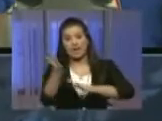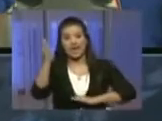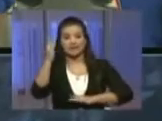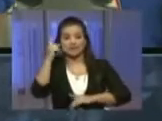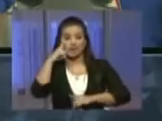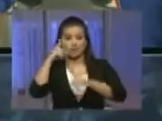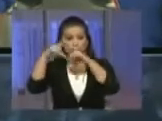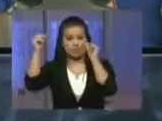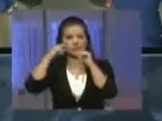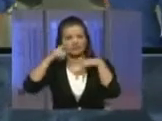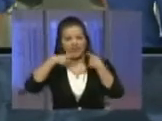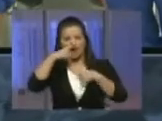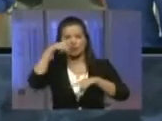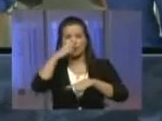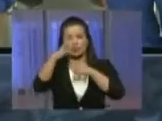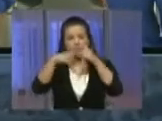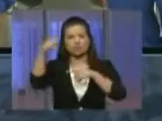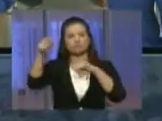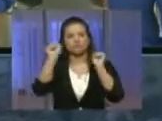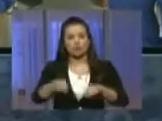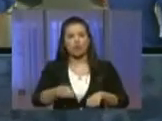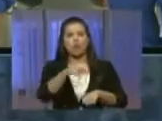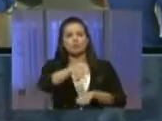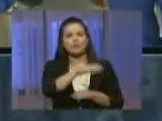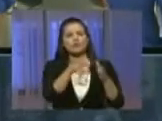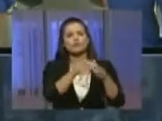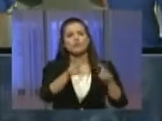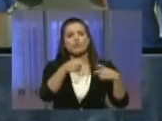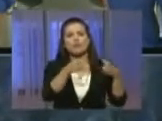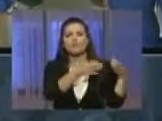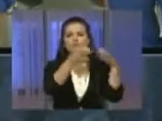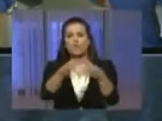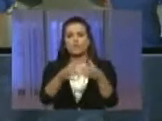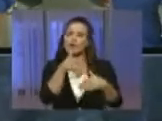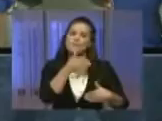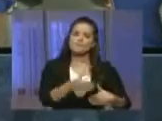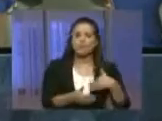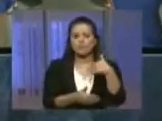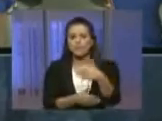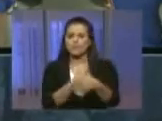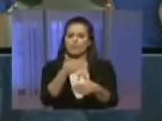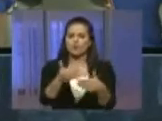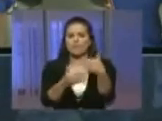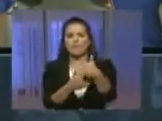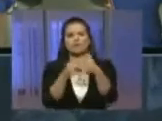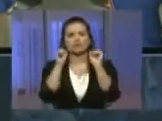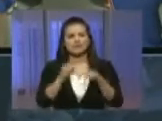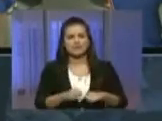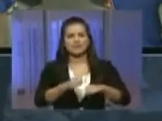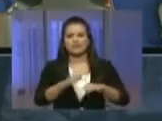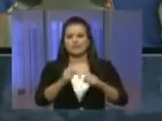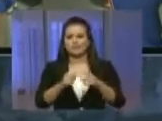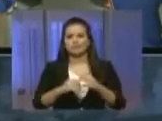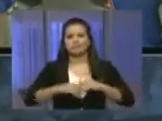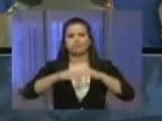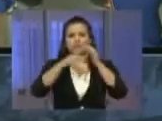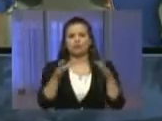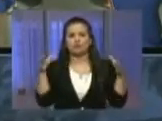ustedes son una nueva generación y que poco a poco Irán construyendo una escuela maravillosa